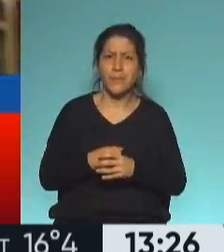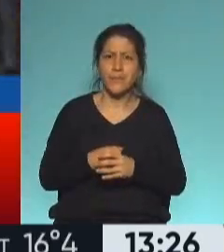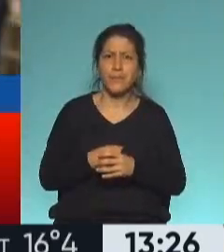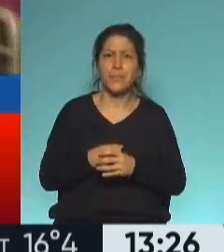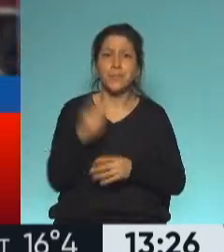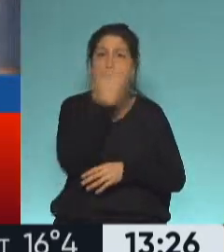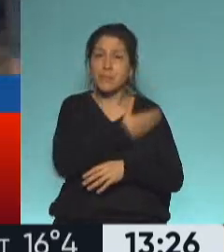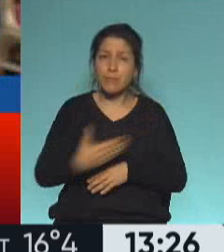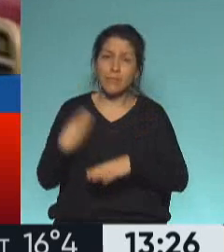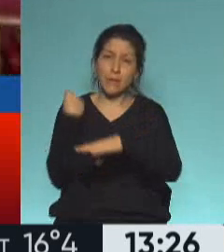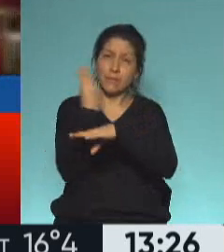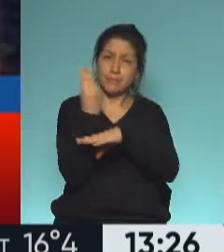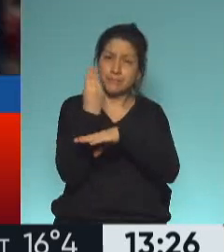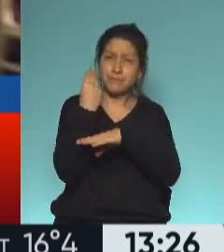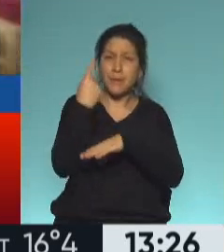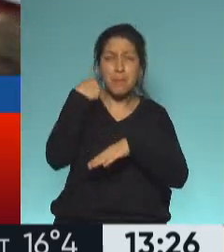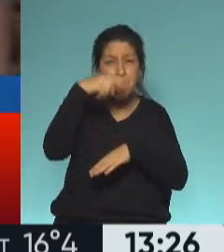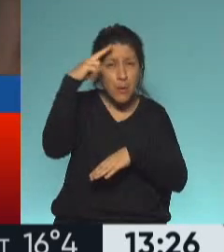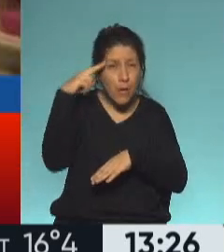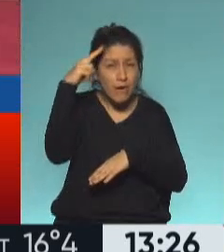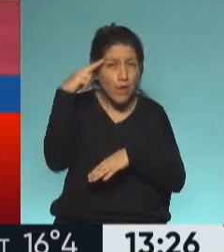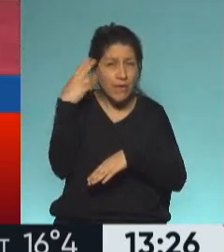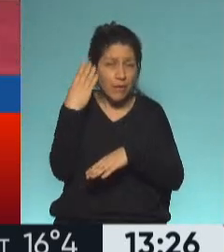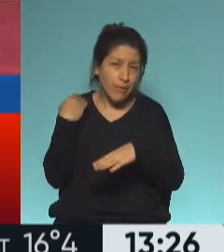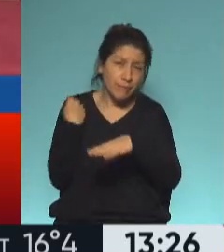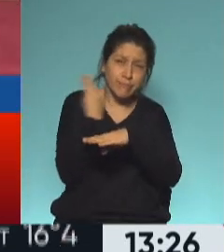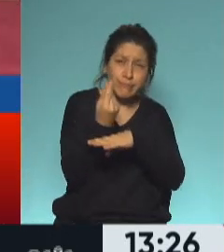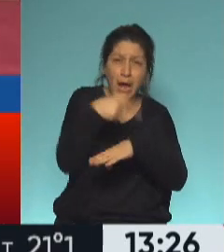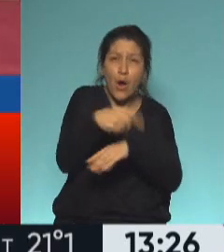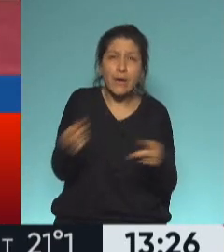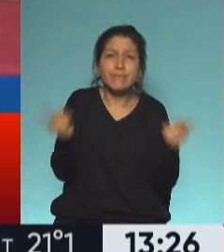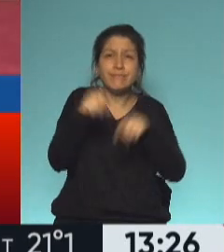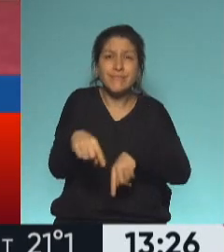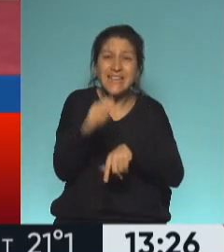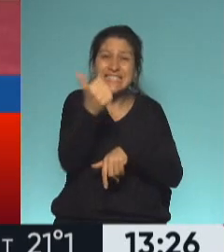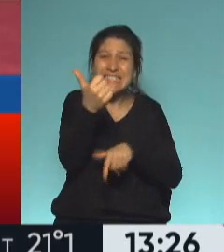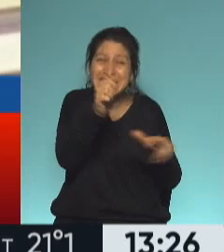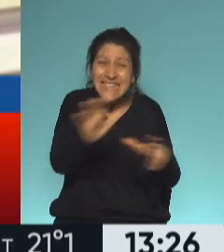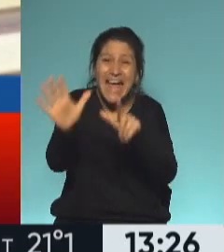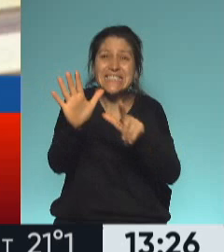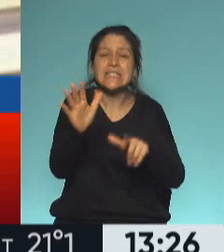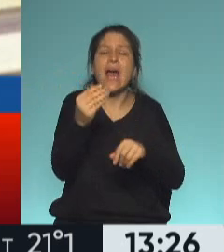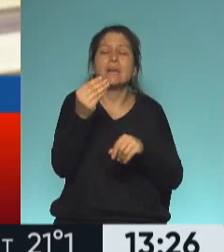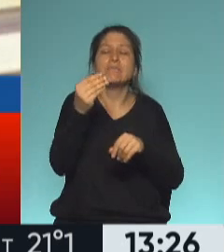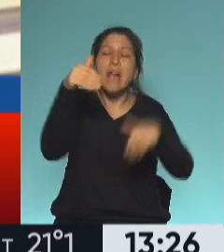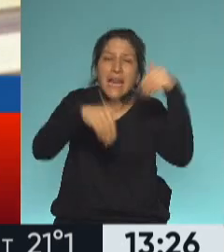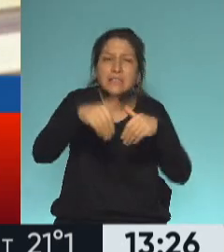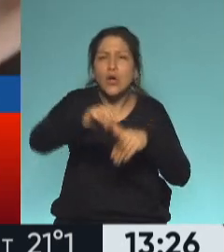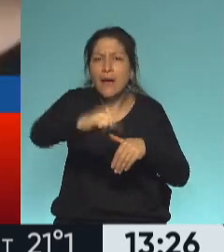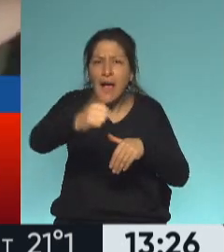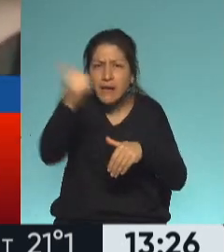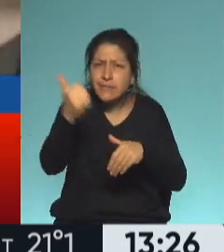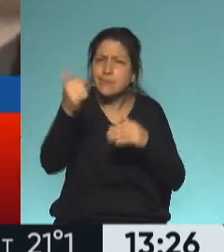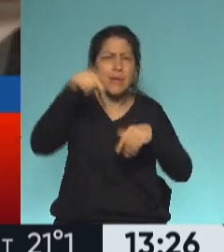Lukashenko, en el poder desde 1994, fue reelecto como presidente por sexta vez en unos comicios plagados de